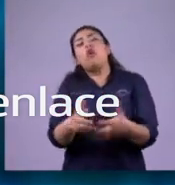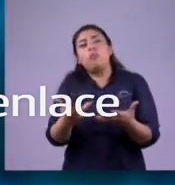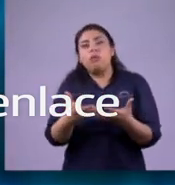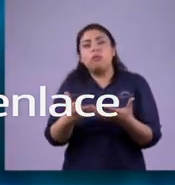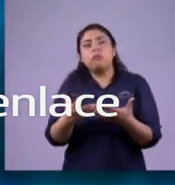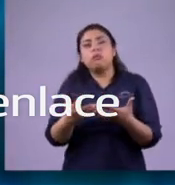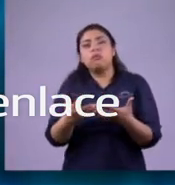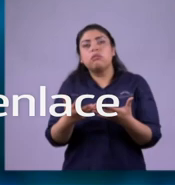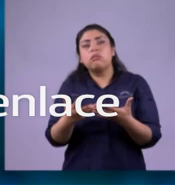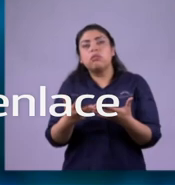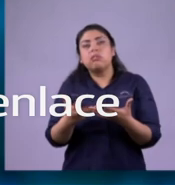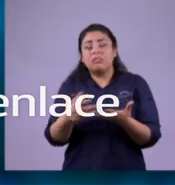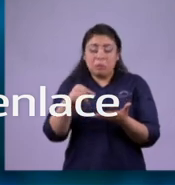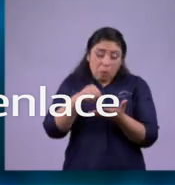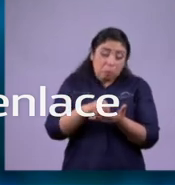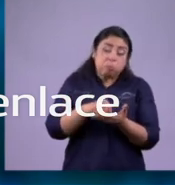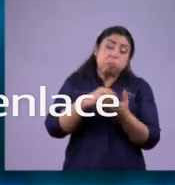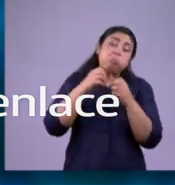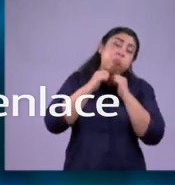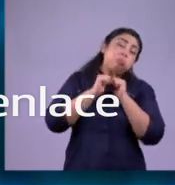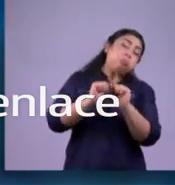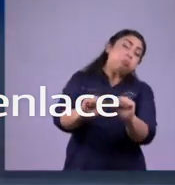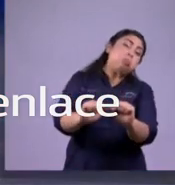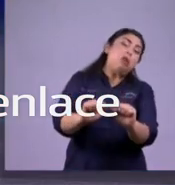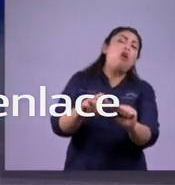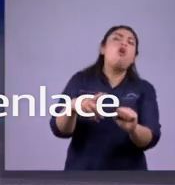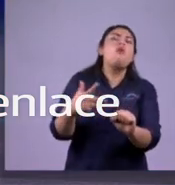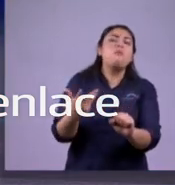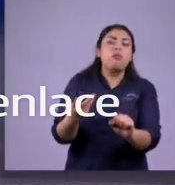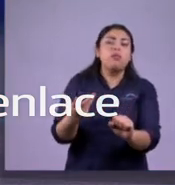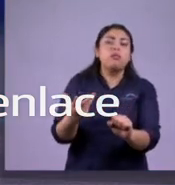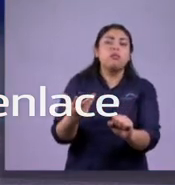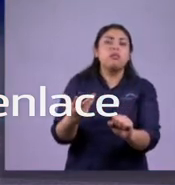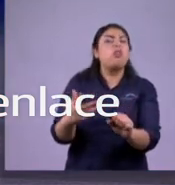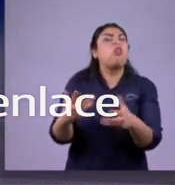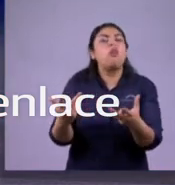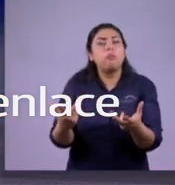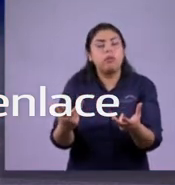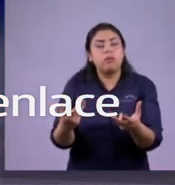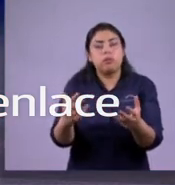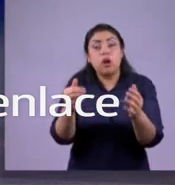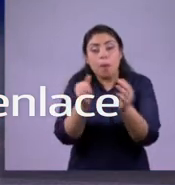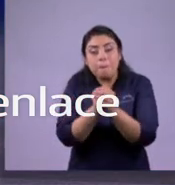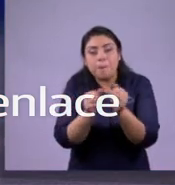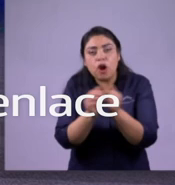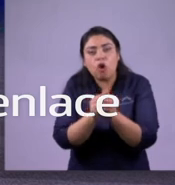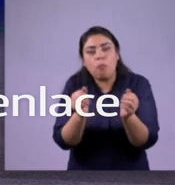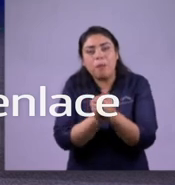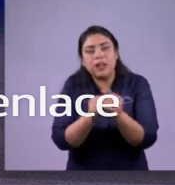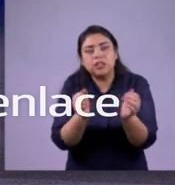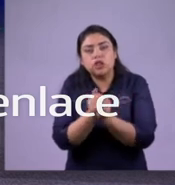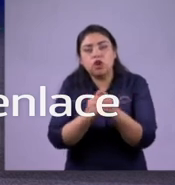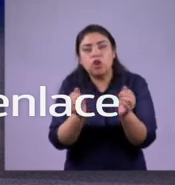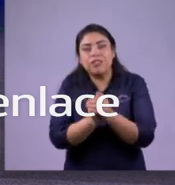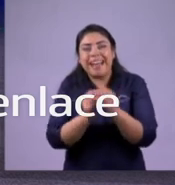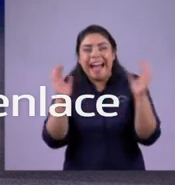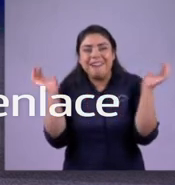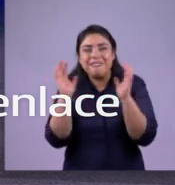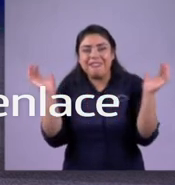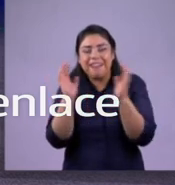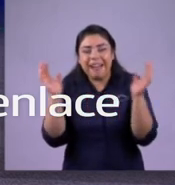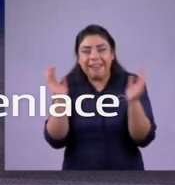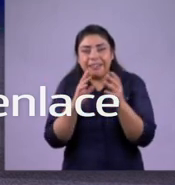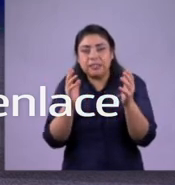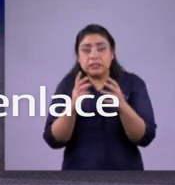hunde hasta que queda sin respiración y muere eso se ahoga si yo tengo afán por la vida entonces de lo primero que